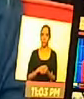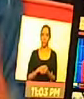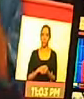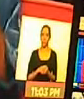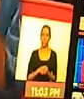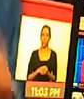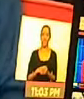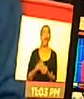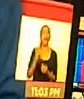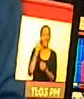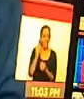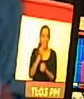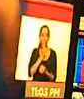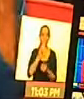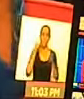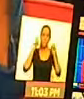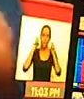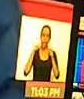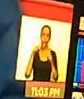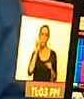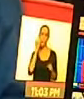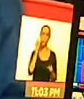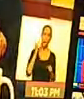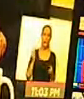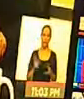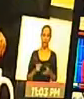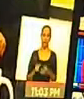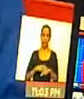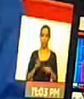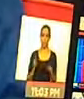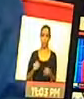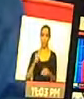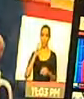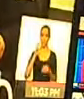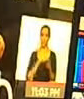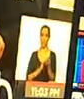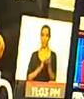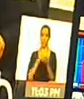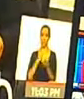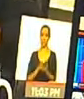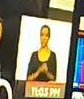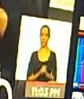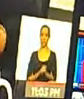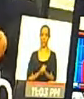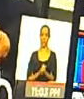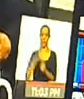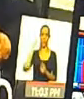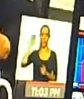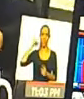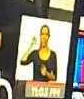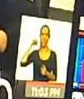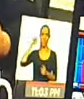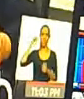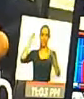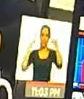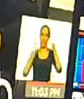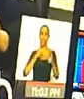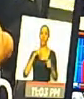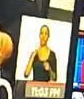Hay que ver quién le enseñó esa frase de papá. Porque ya la tercera vez que la dice. Vamos a un videito, Chávez el nuestro en